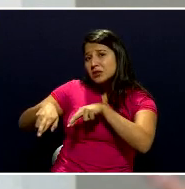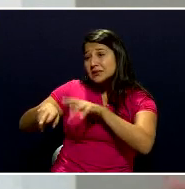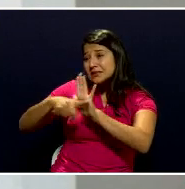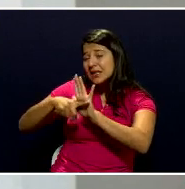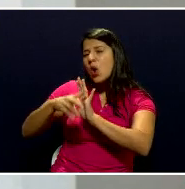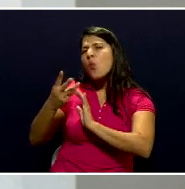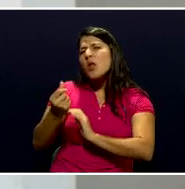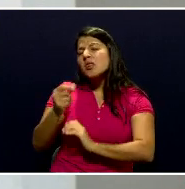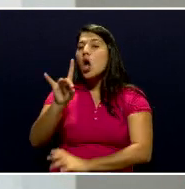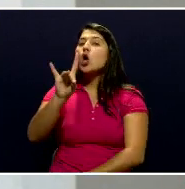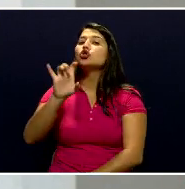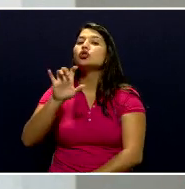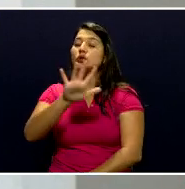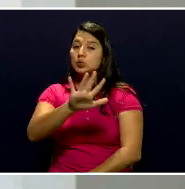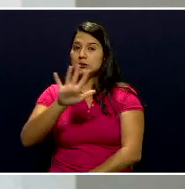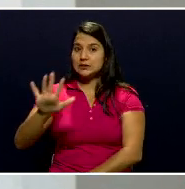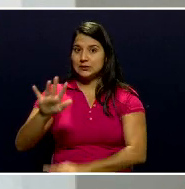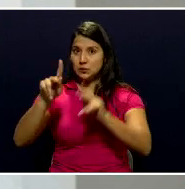855 personas.